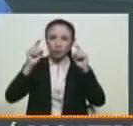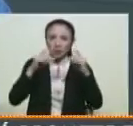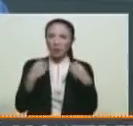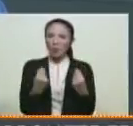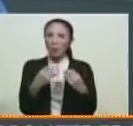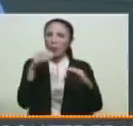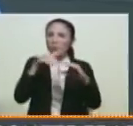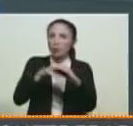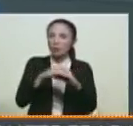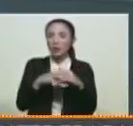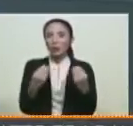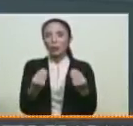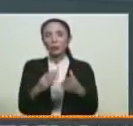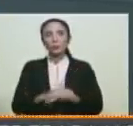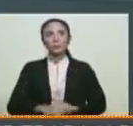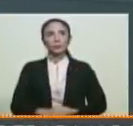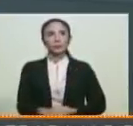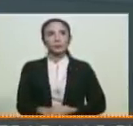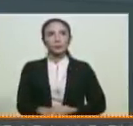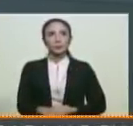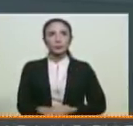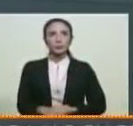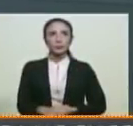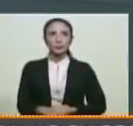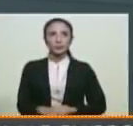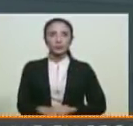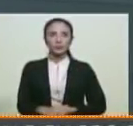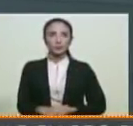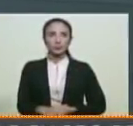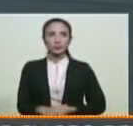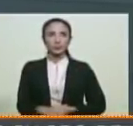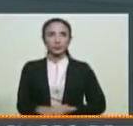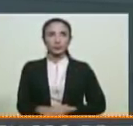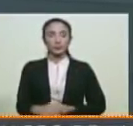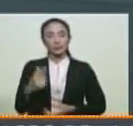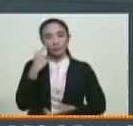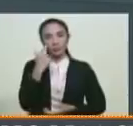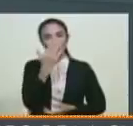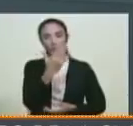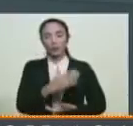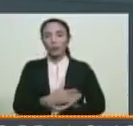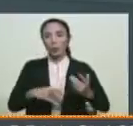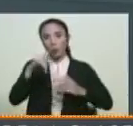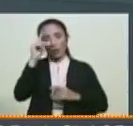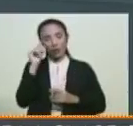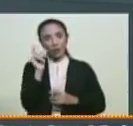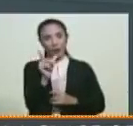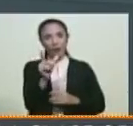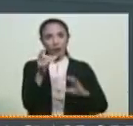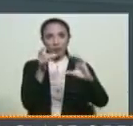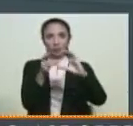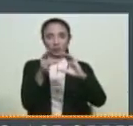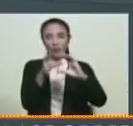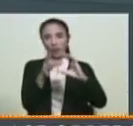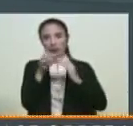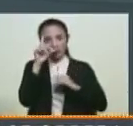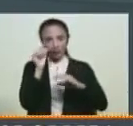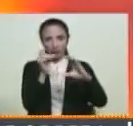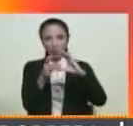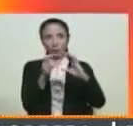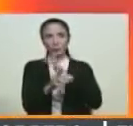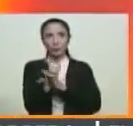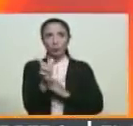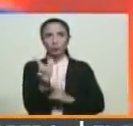a todos los carnetizados que deben, con su carnet, proceder a ingresar a la página del